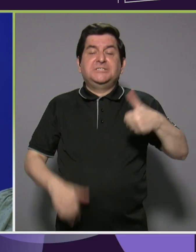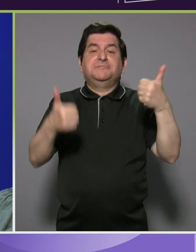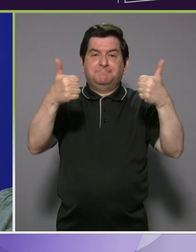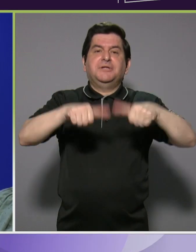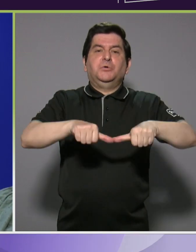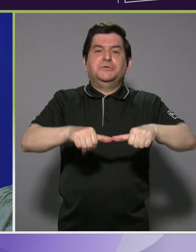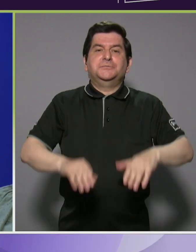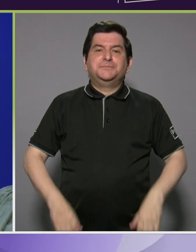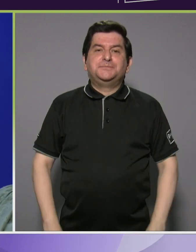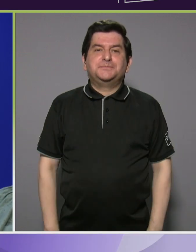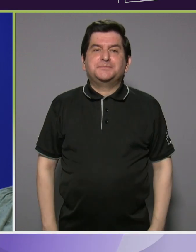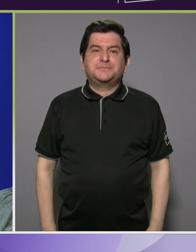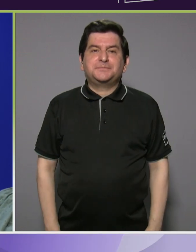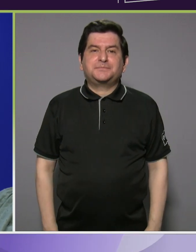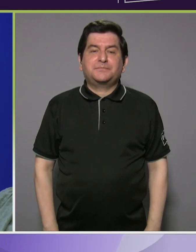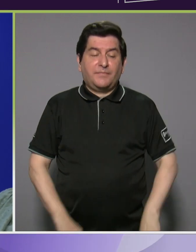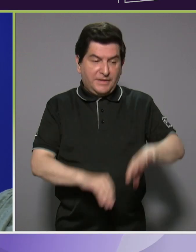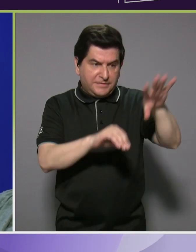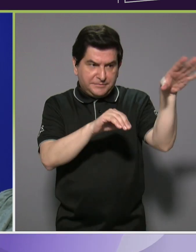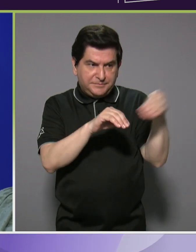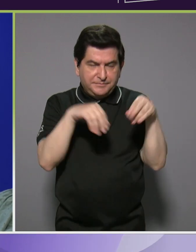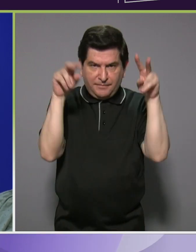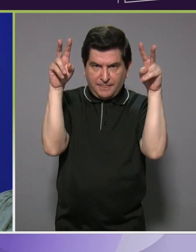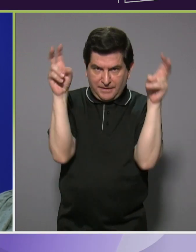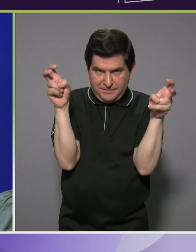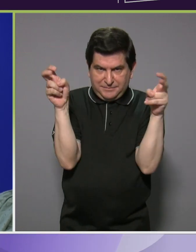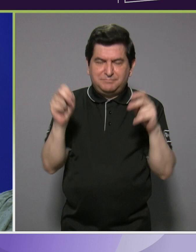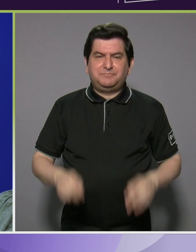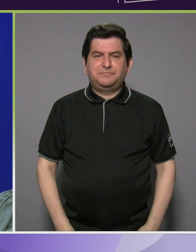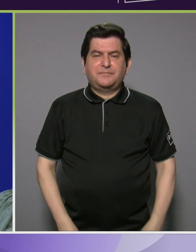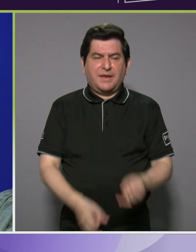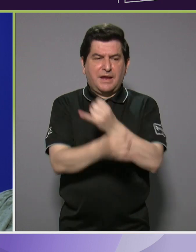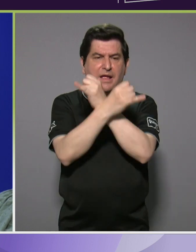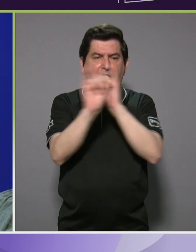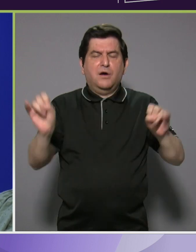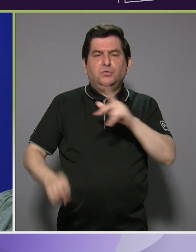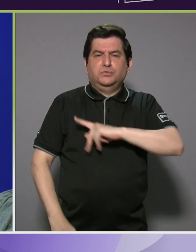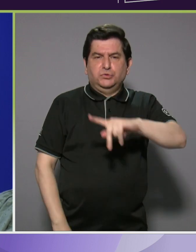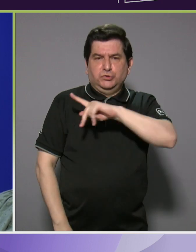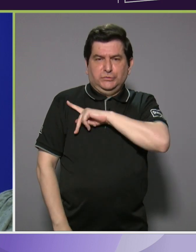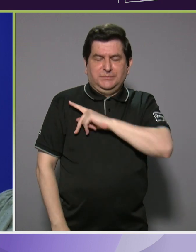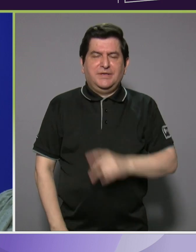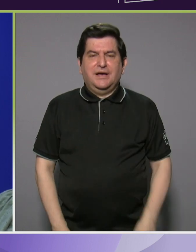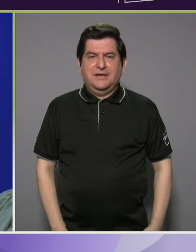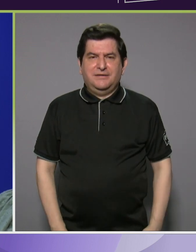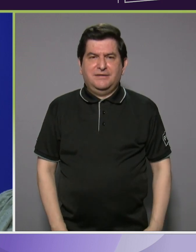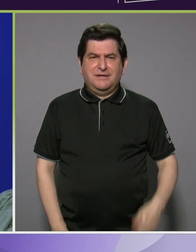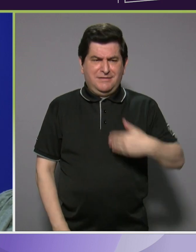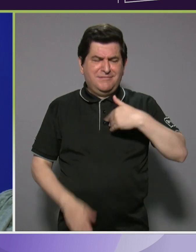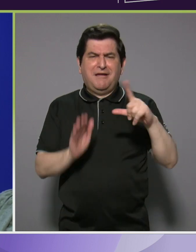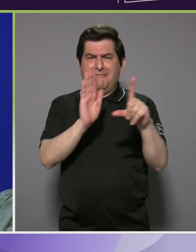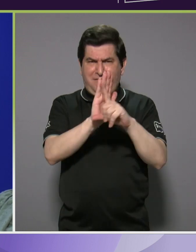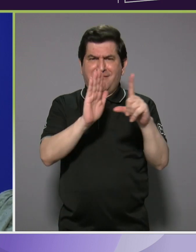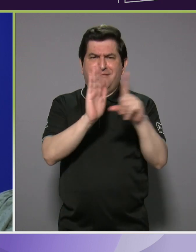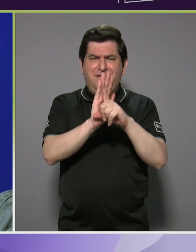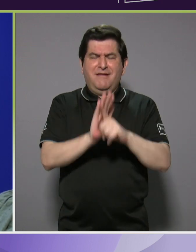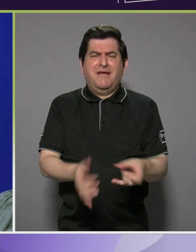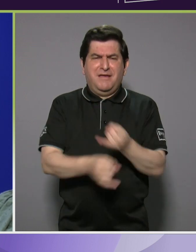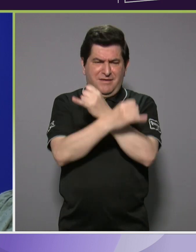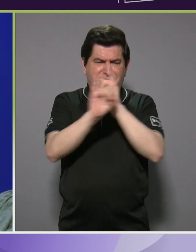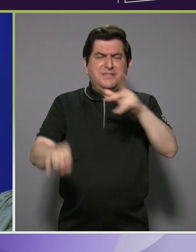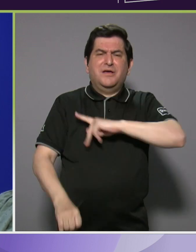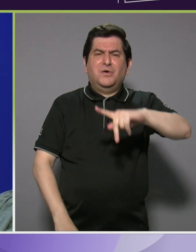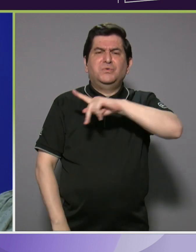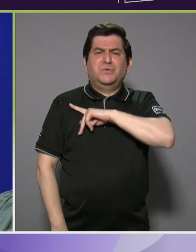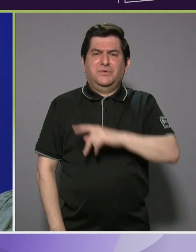sentido. Y abonando el tema de la autonomía personal, contamos con una ley de autonomía